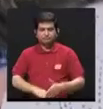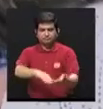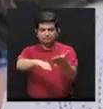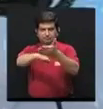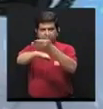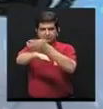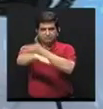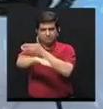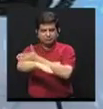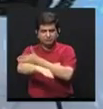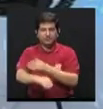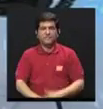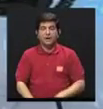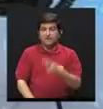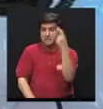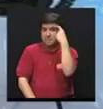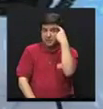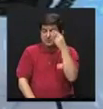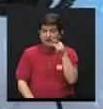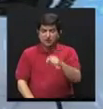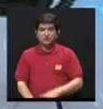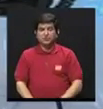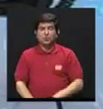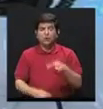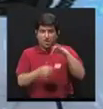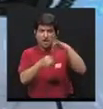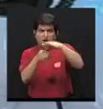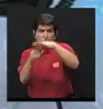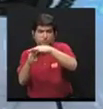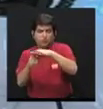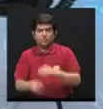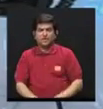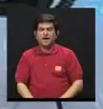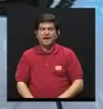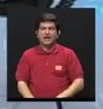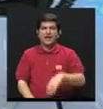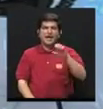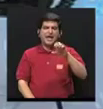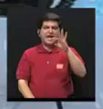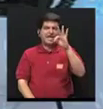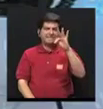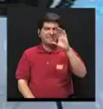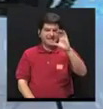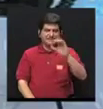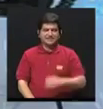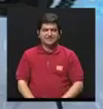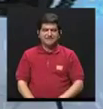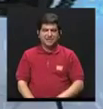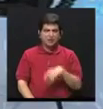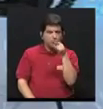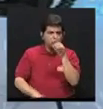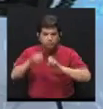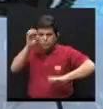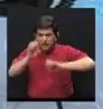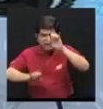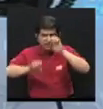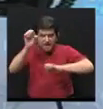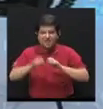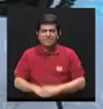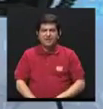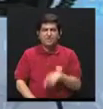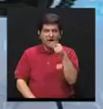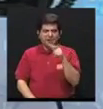productividad en el campo. Desde ETC, ¿cómo evalúan esas tendencias?